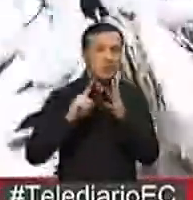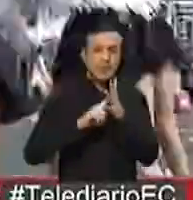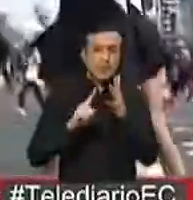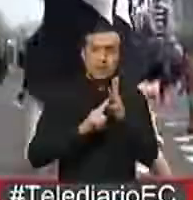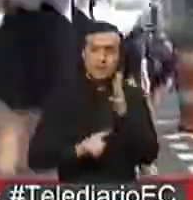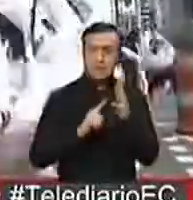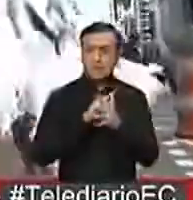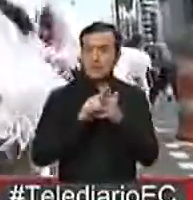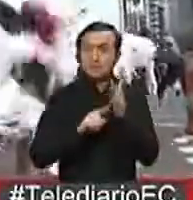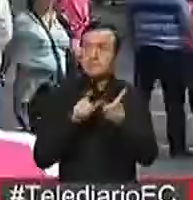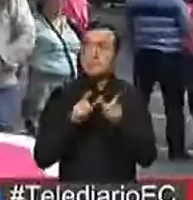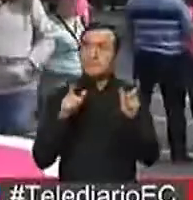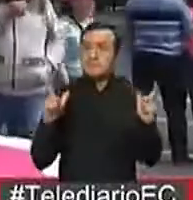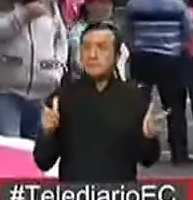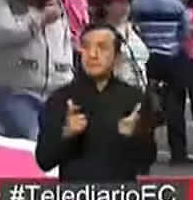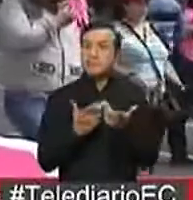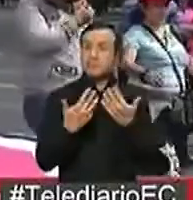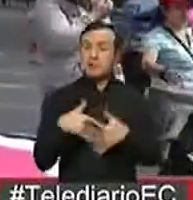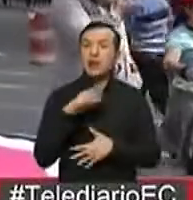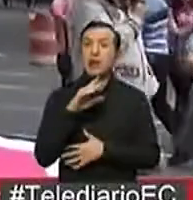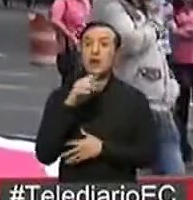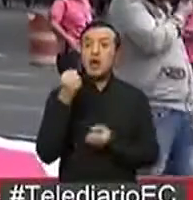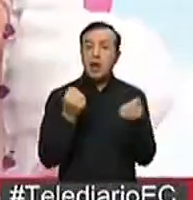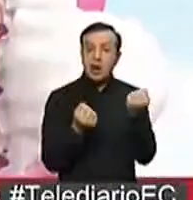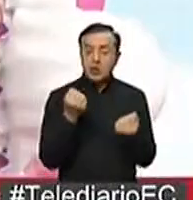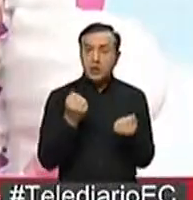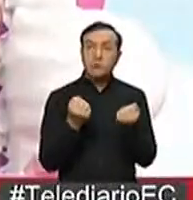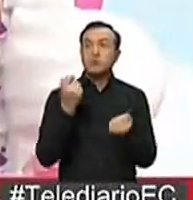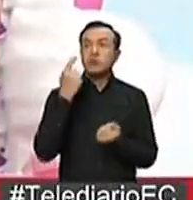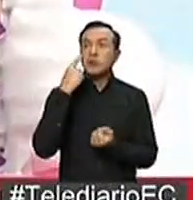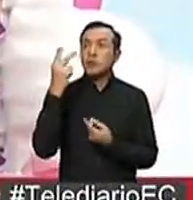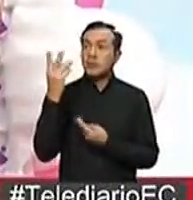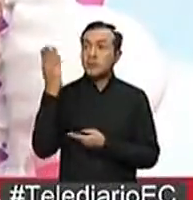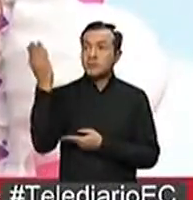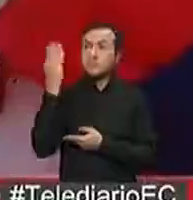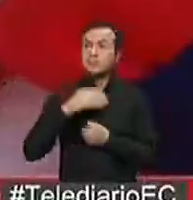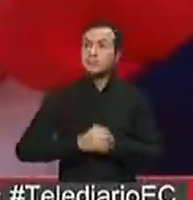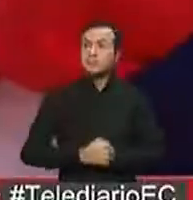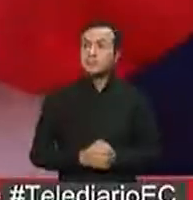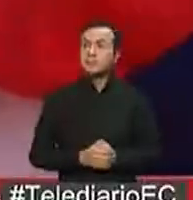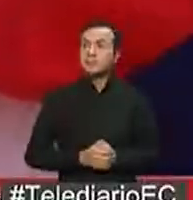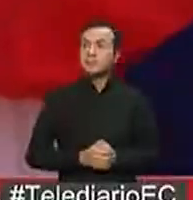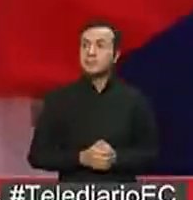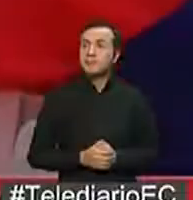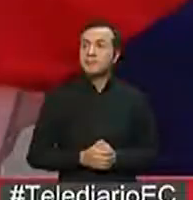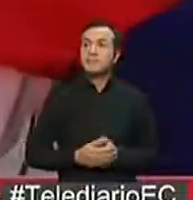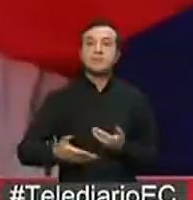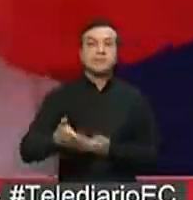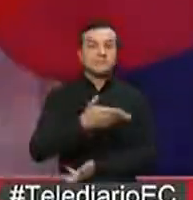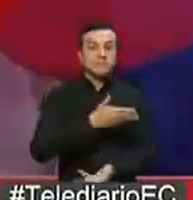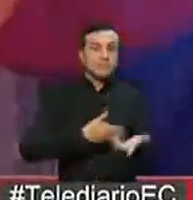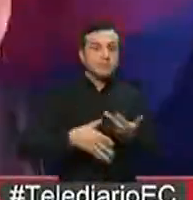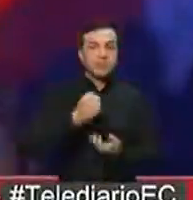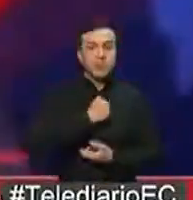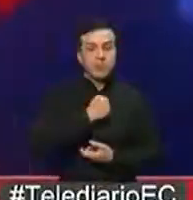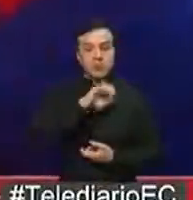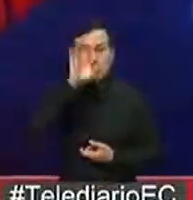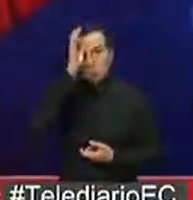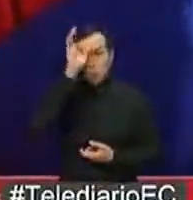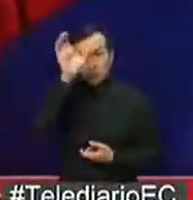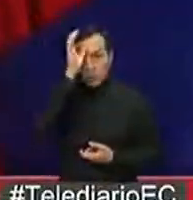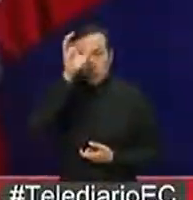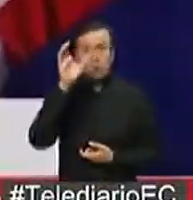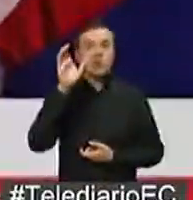esa inclusión es posible. Carros alegóricos como este acompañaron ese mensaje. Es compartir nuestras culturas, la danza